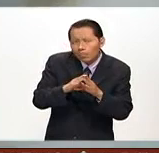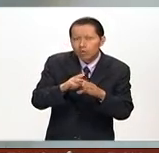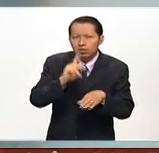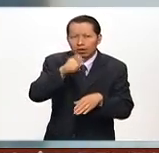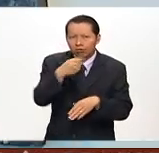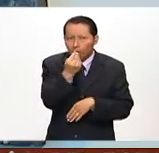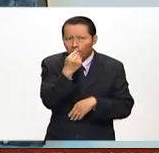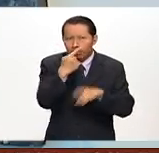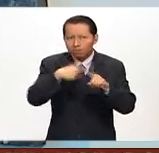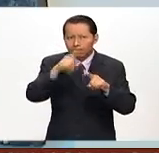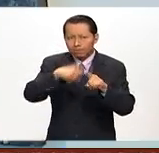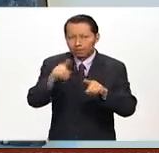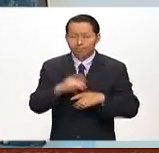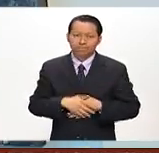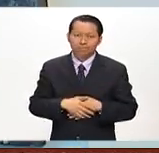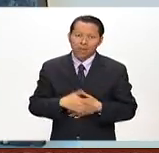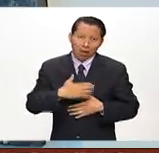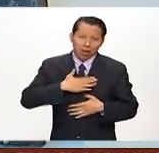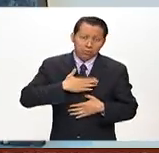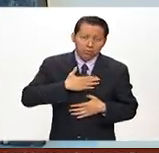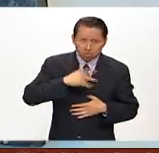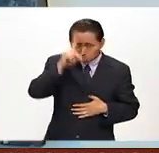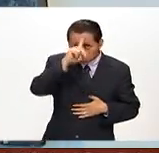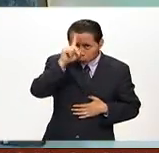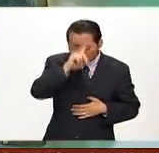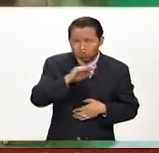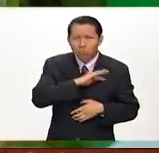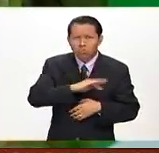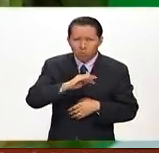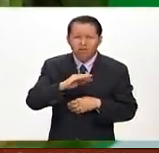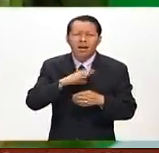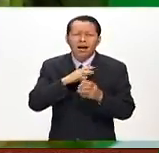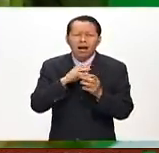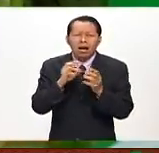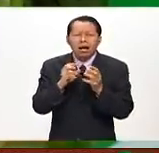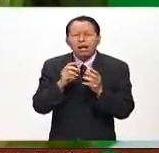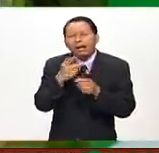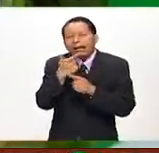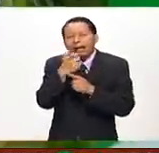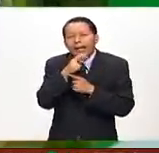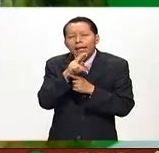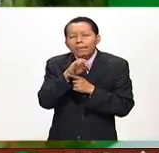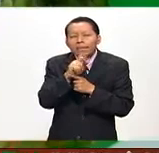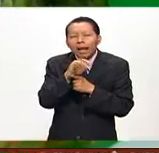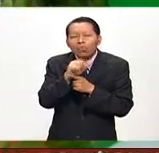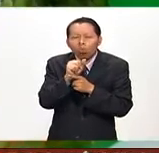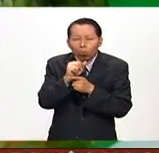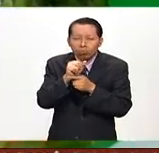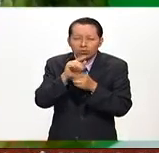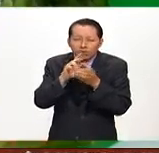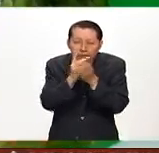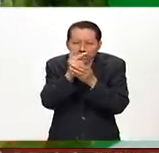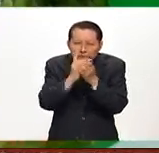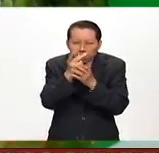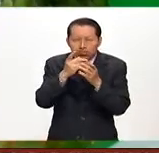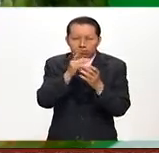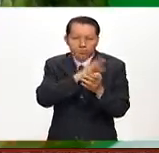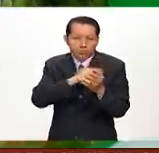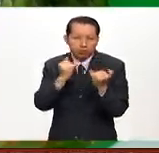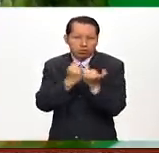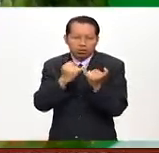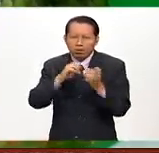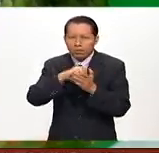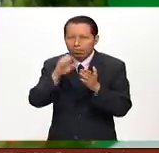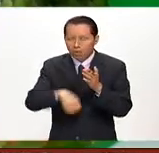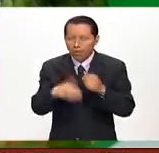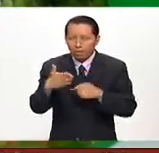comiendo. Bueno, yo recomiendo mucho consumir germinados. Hacer los mismos vegetales que vamos a usar para un ceviche